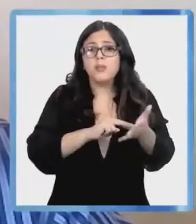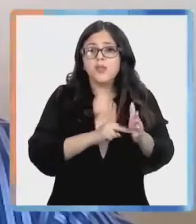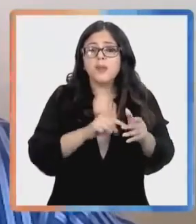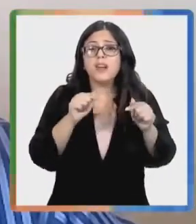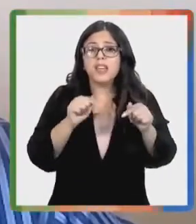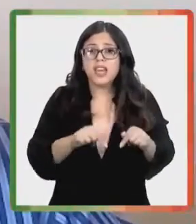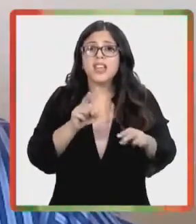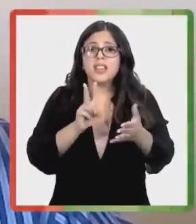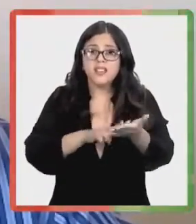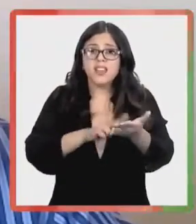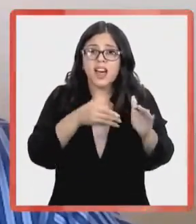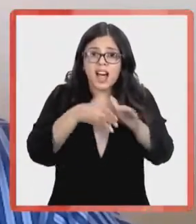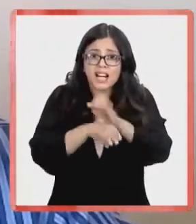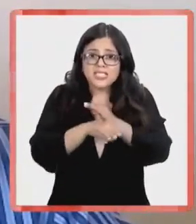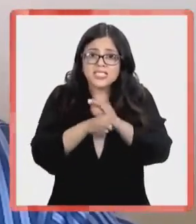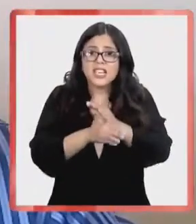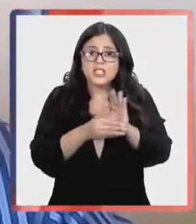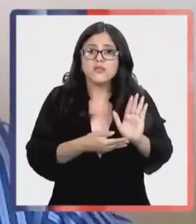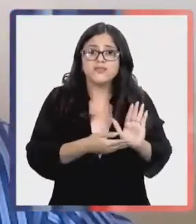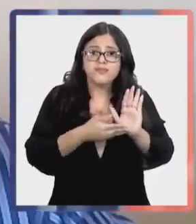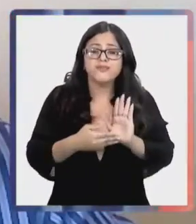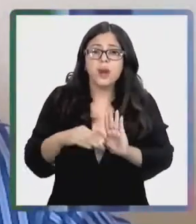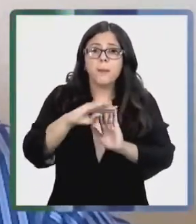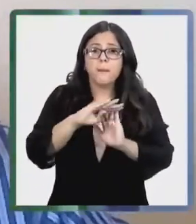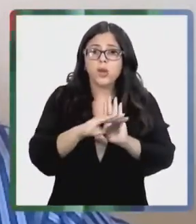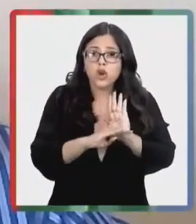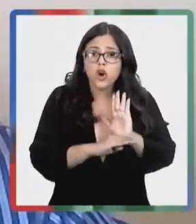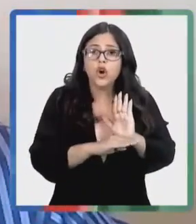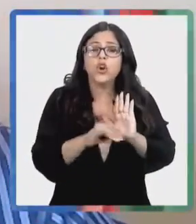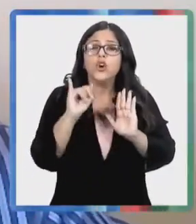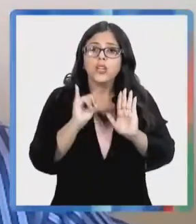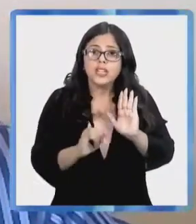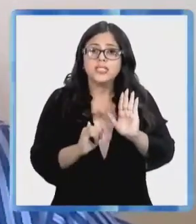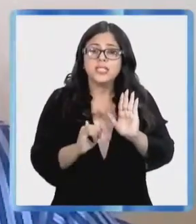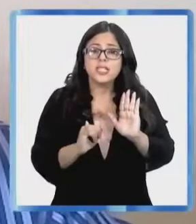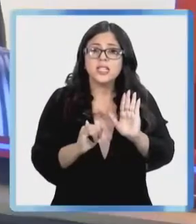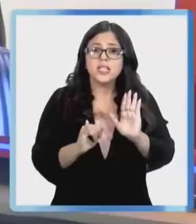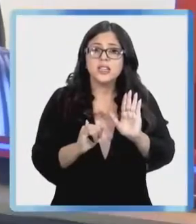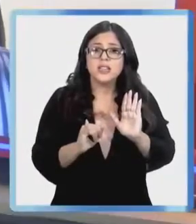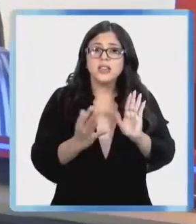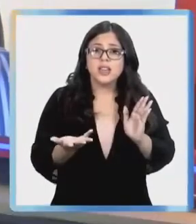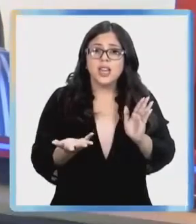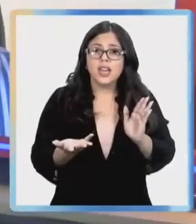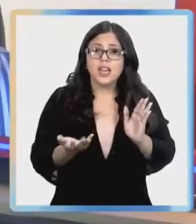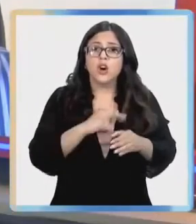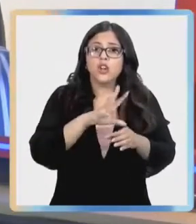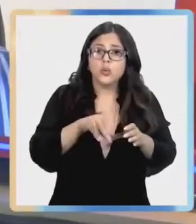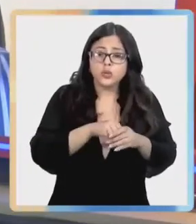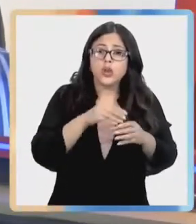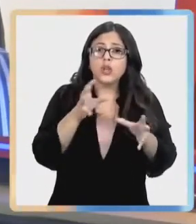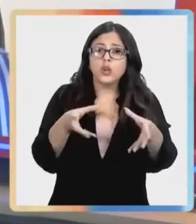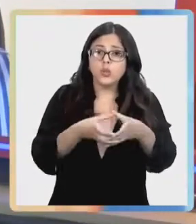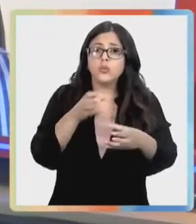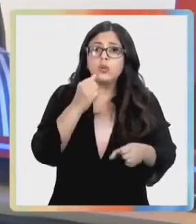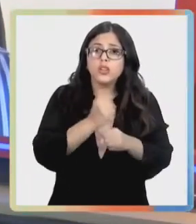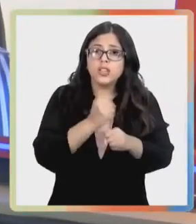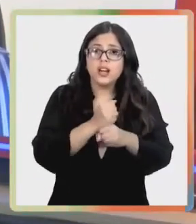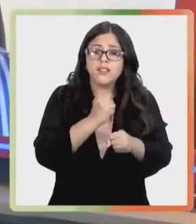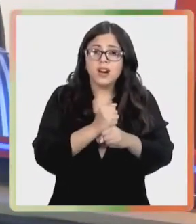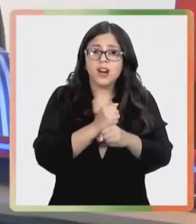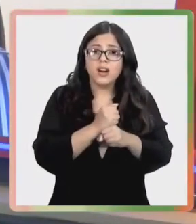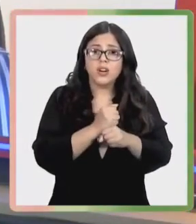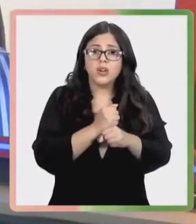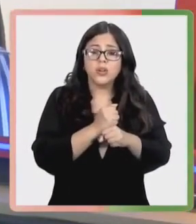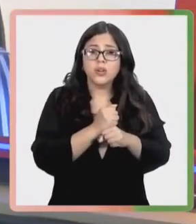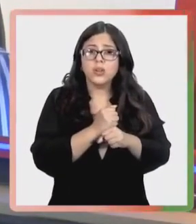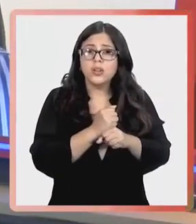verdad los accesos se vayan corroborando con un protocolo que sí quedó con inclusión en una mesa de trabajo que tiene que partir ahora muy pronto con las